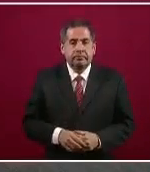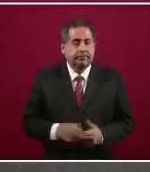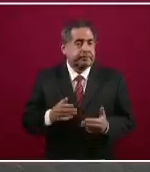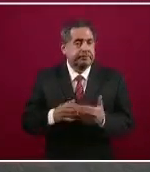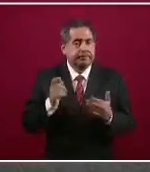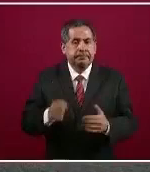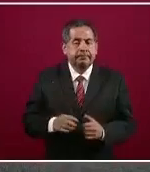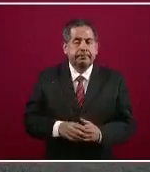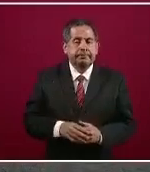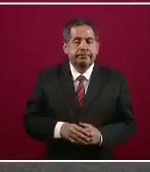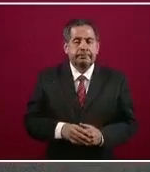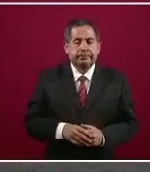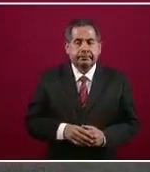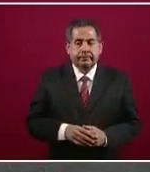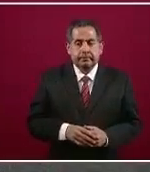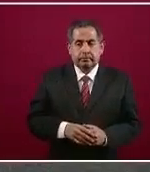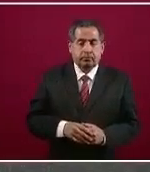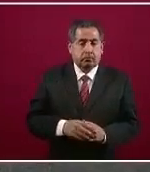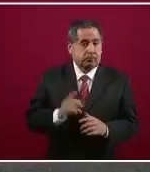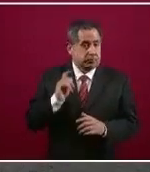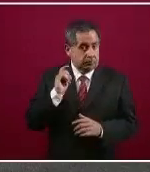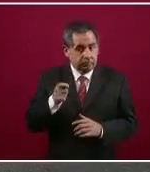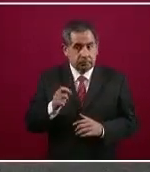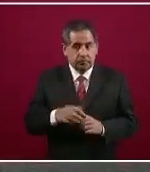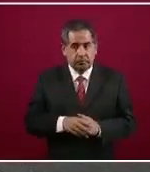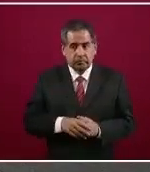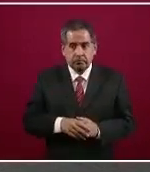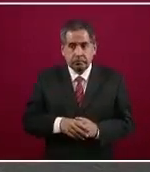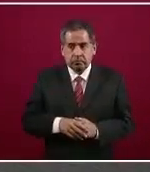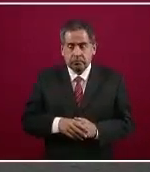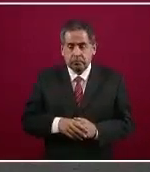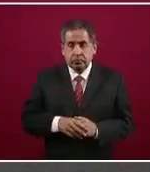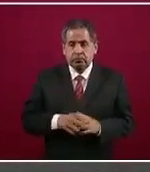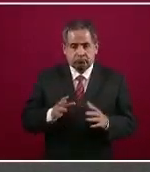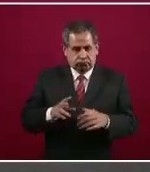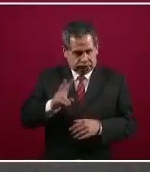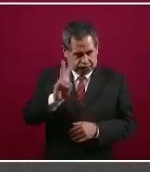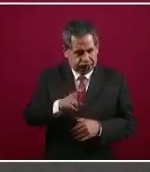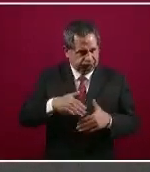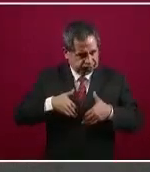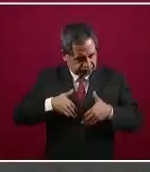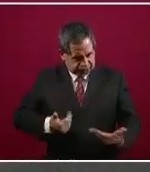Ahora, del movimiento, hablando también en plata,